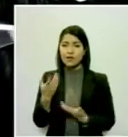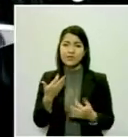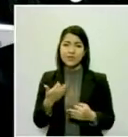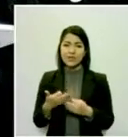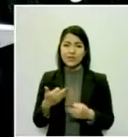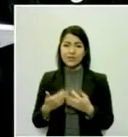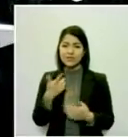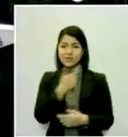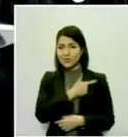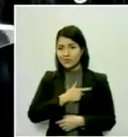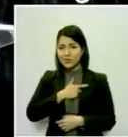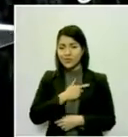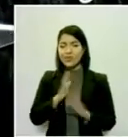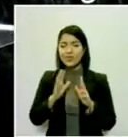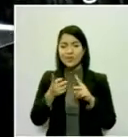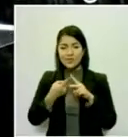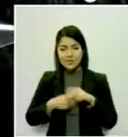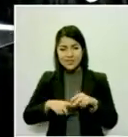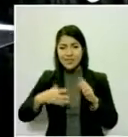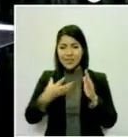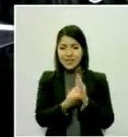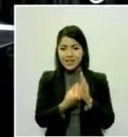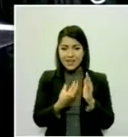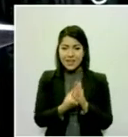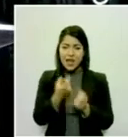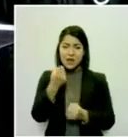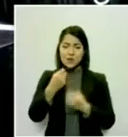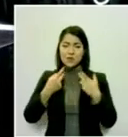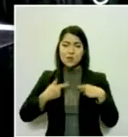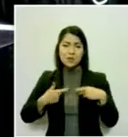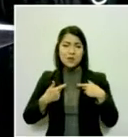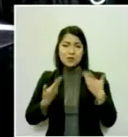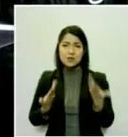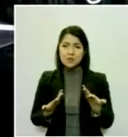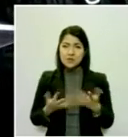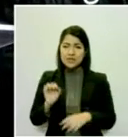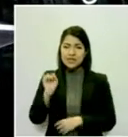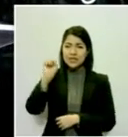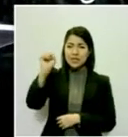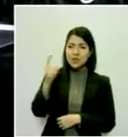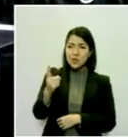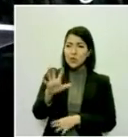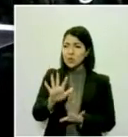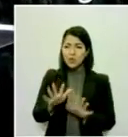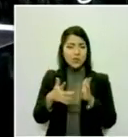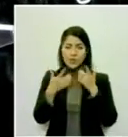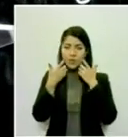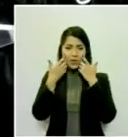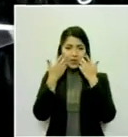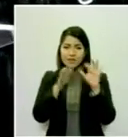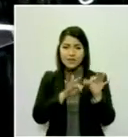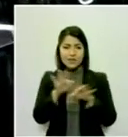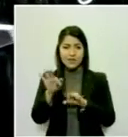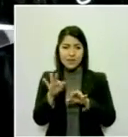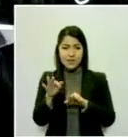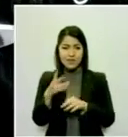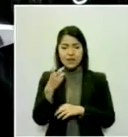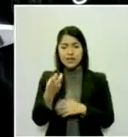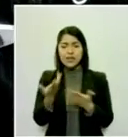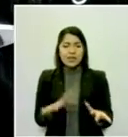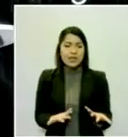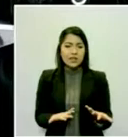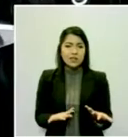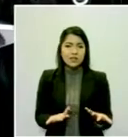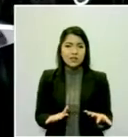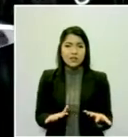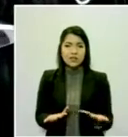estén iniciando clases. Hay algunas resistencias de un sindicato, pero creo que bueno, es totalmente injustificado